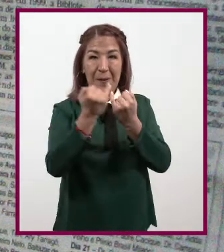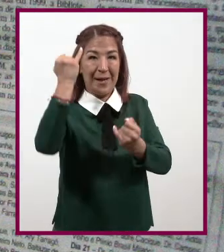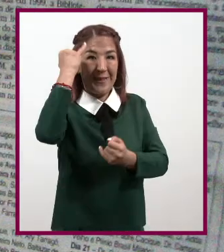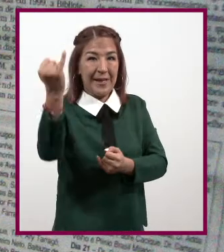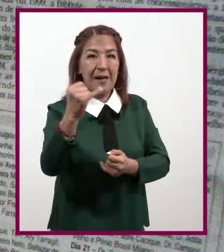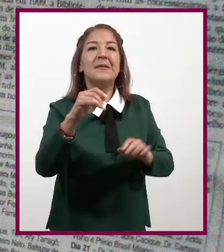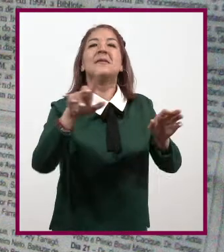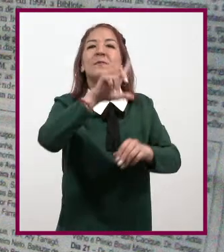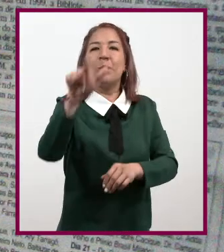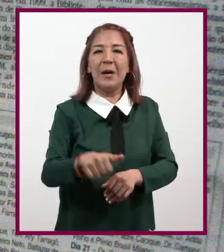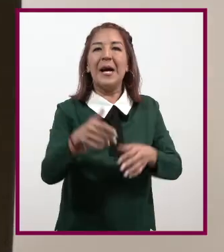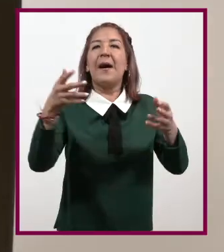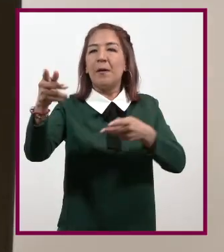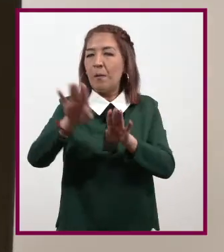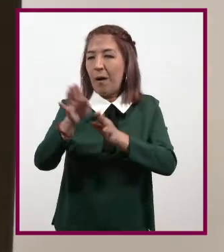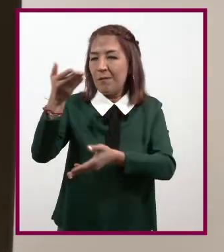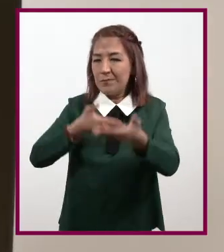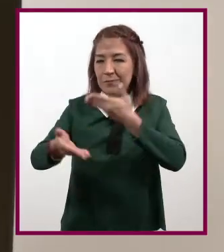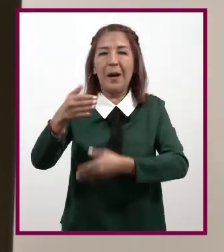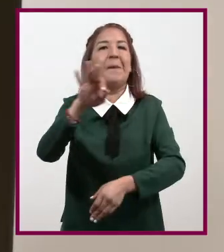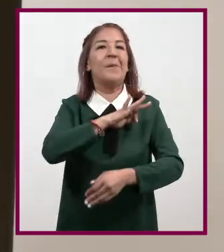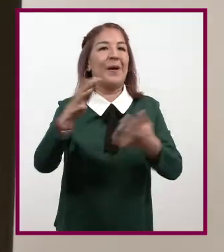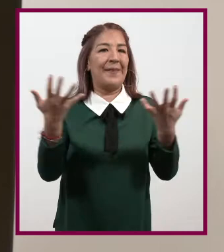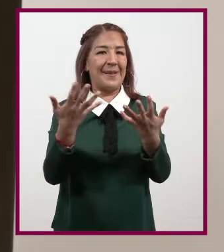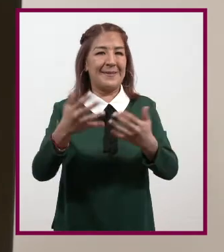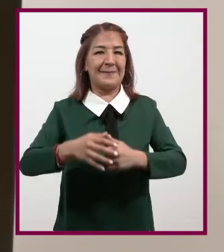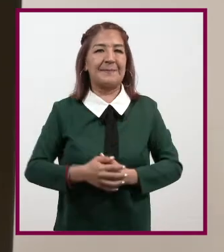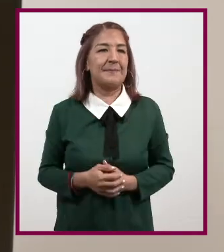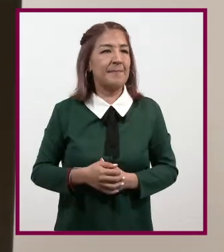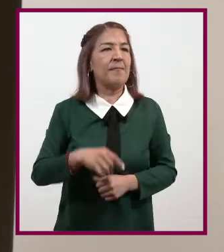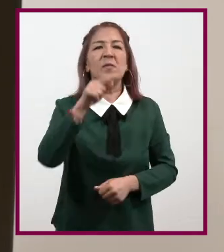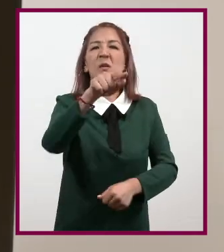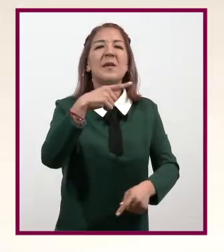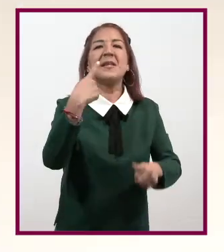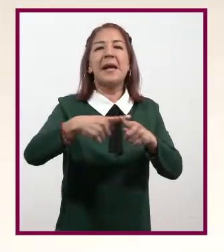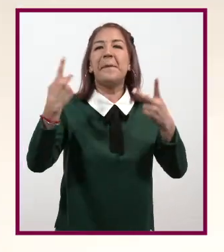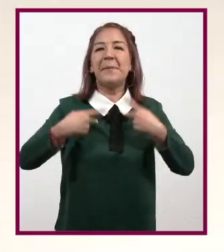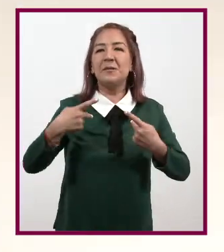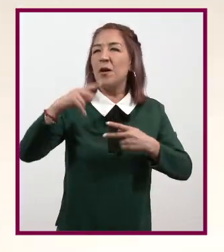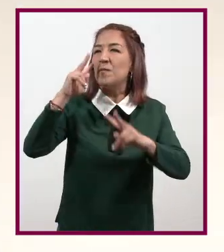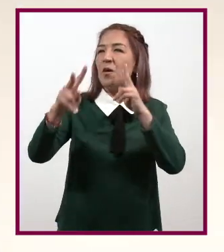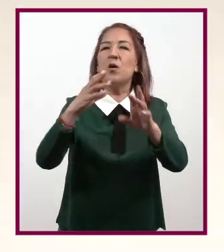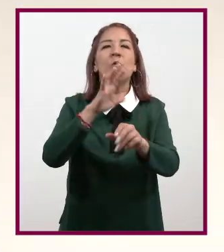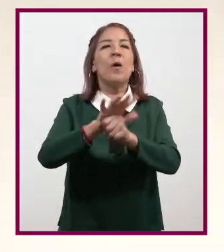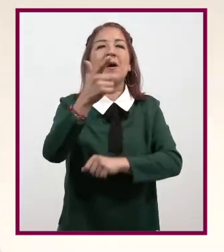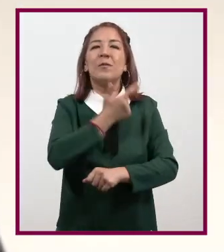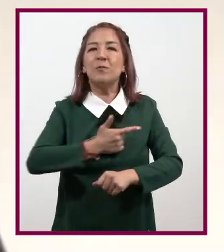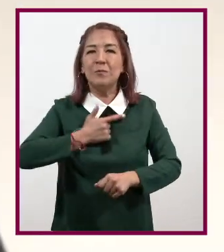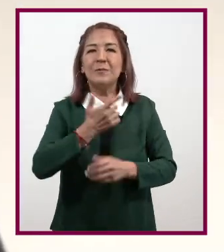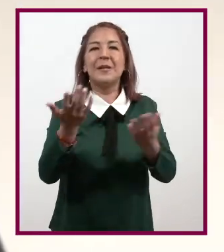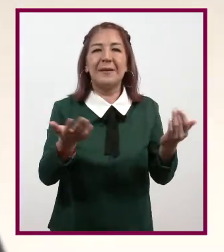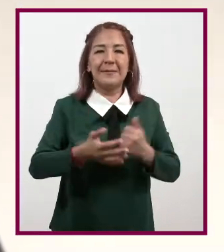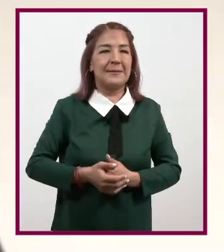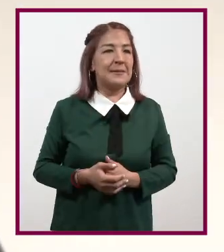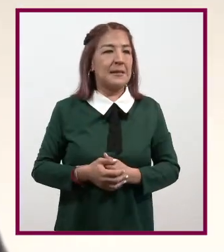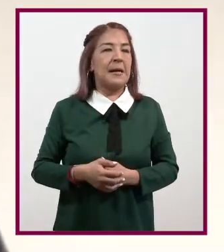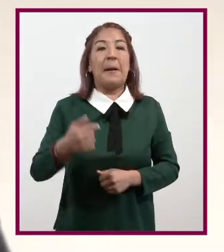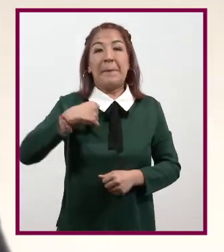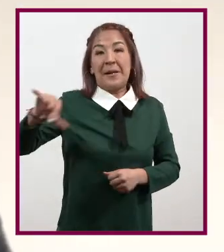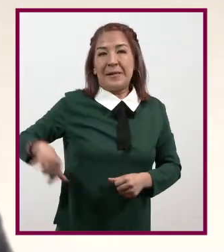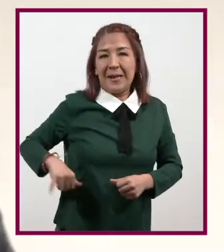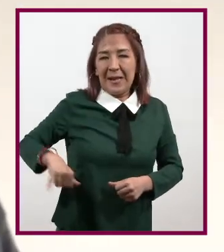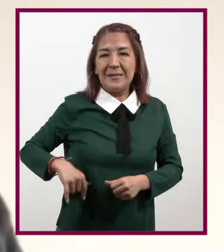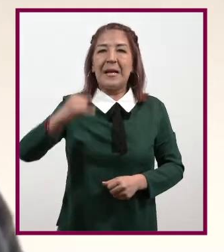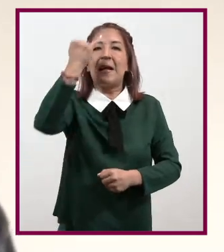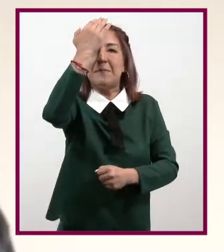se active ese circuito. ¿Cuáles son tus principales influencias? Me interesa mucho la imagen y me interesan mucho, por ejemplo, los